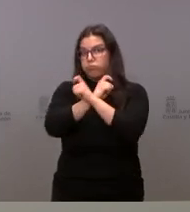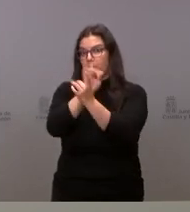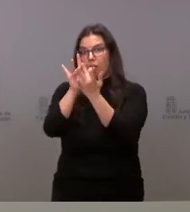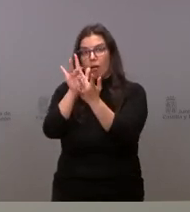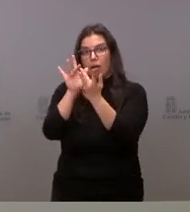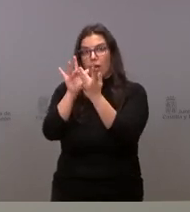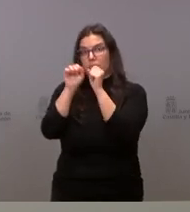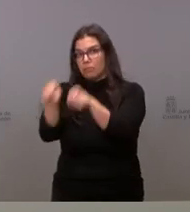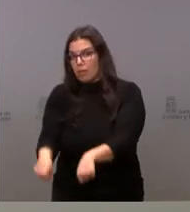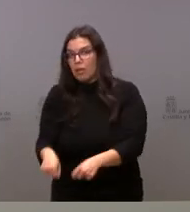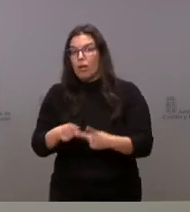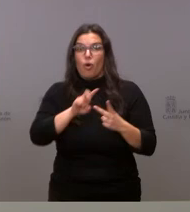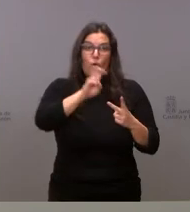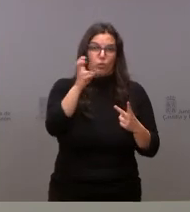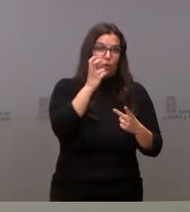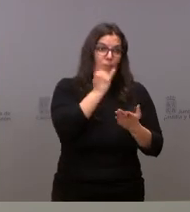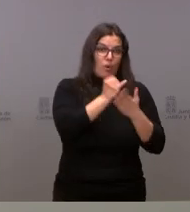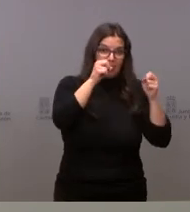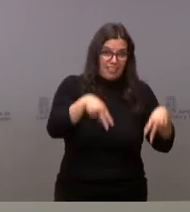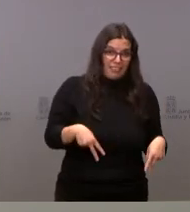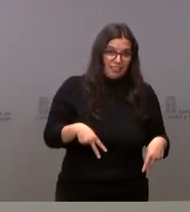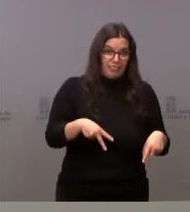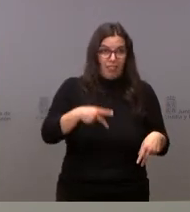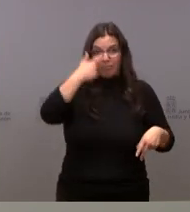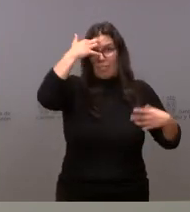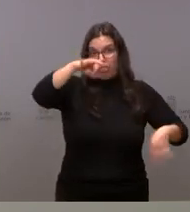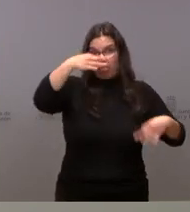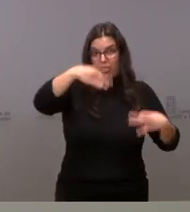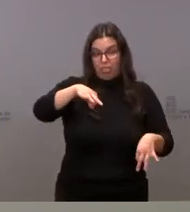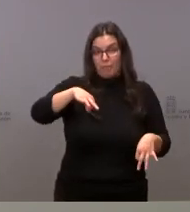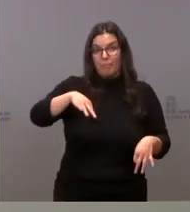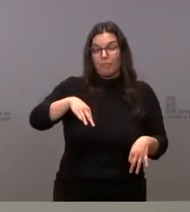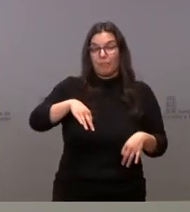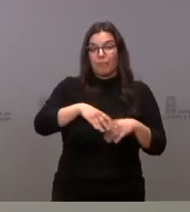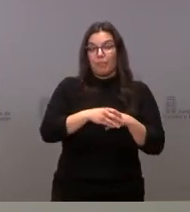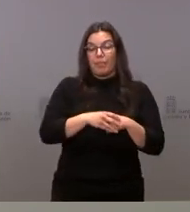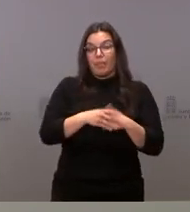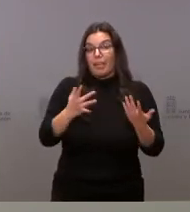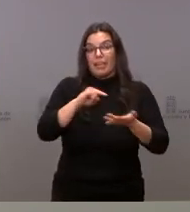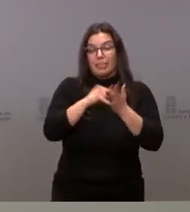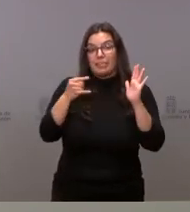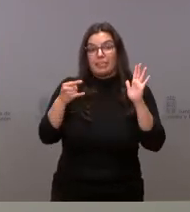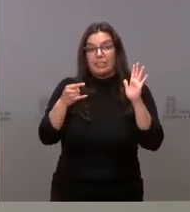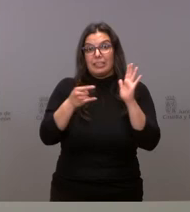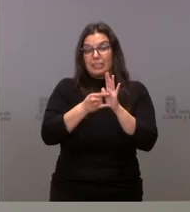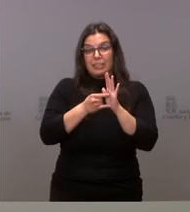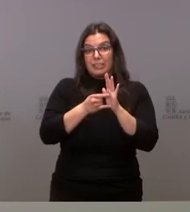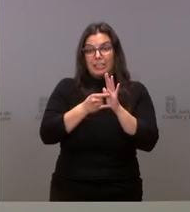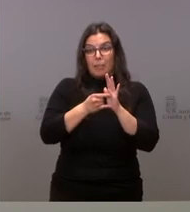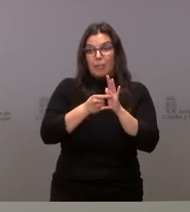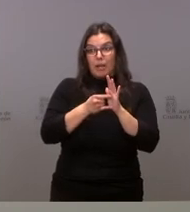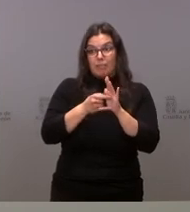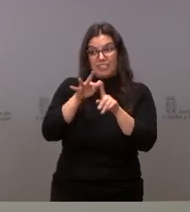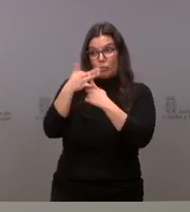los que nos los que no se han hecho test hay que tener en cuenta que las capacidades diagnósticas de un sistema ante una situación epidemiológica